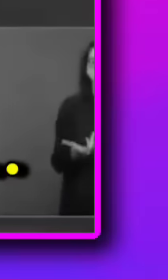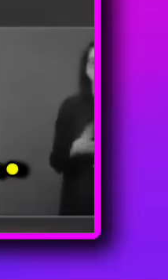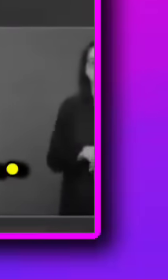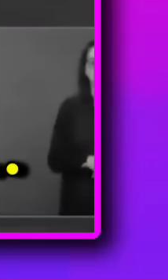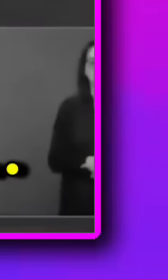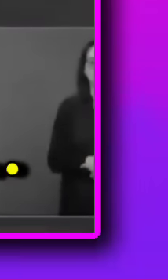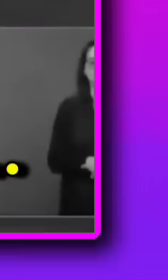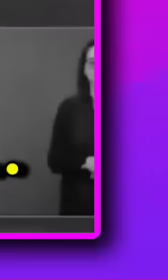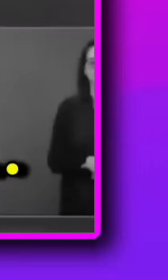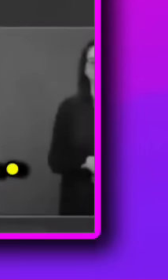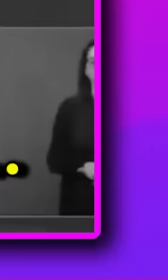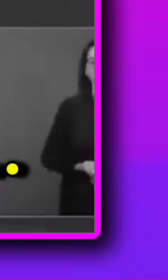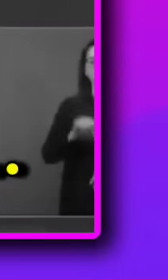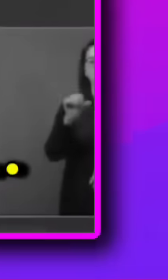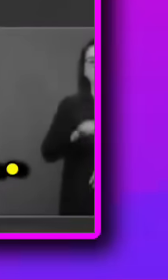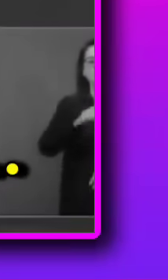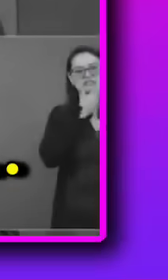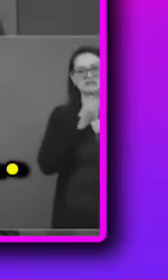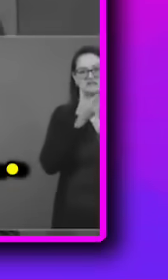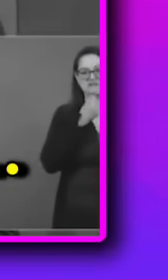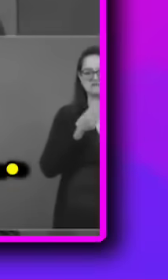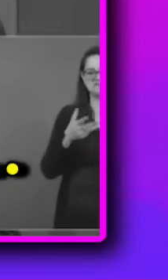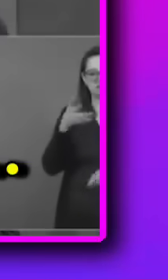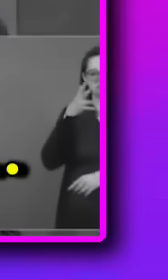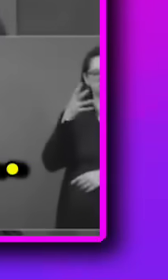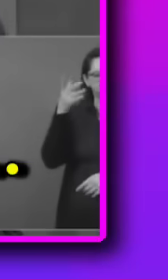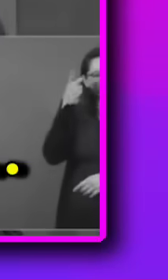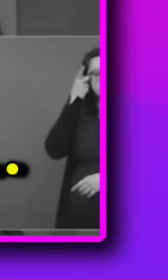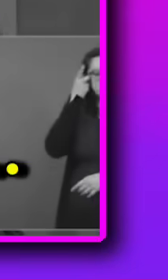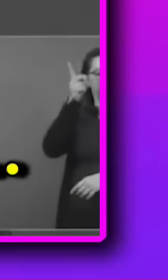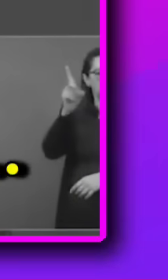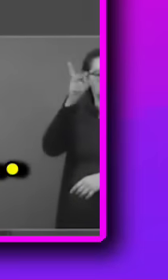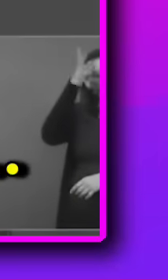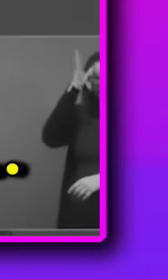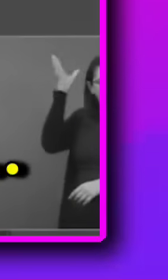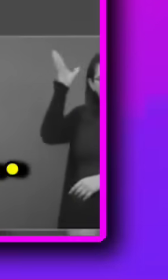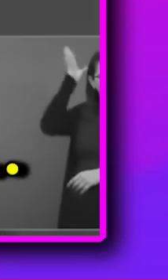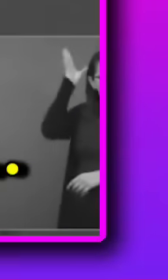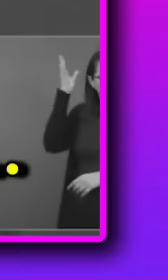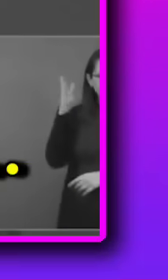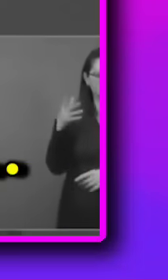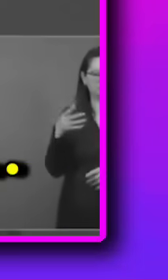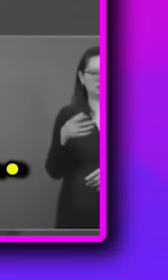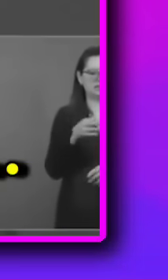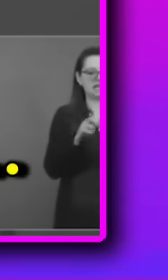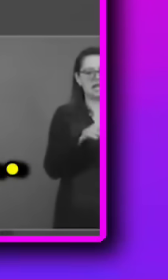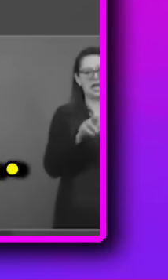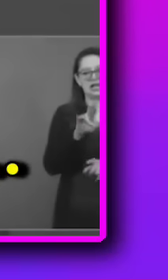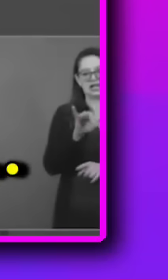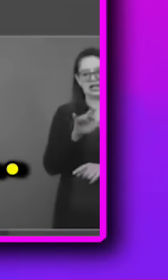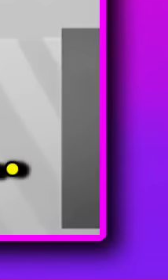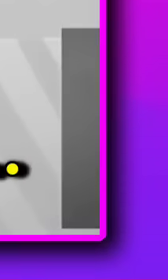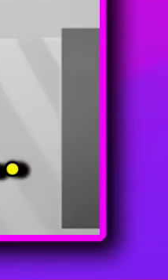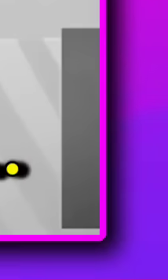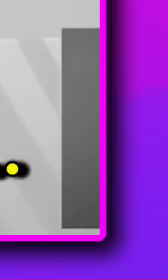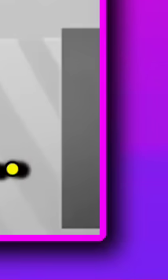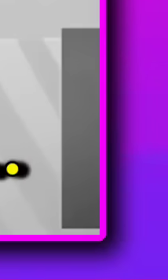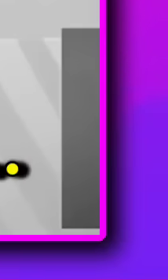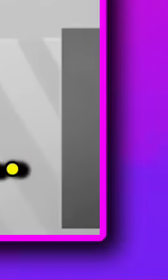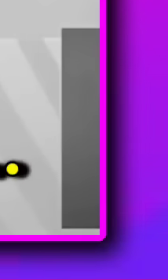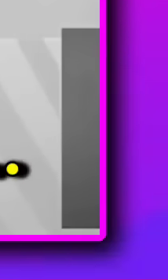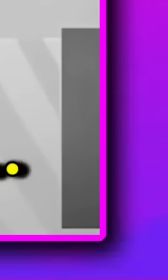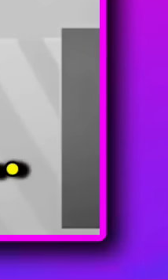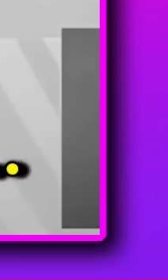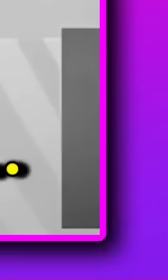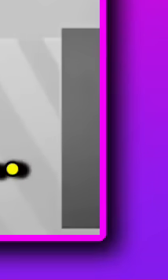Esta noche en Hechos. En Ricardo, yo lo entiendo y abriendo